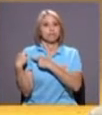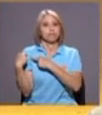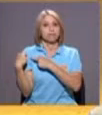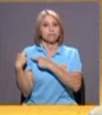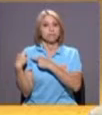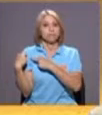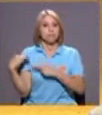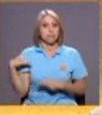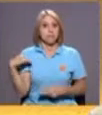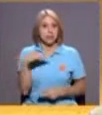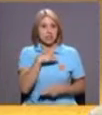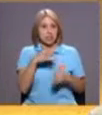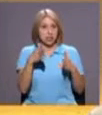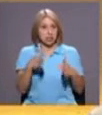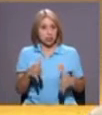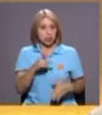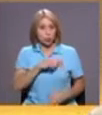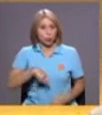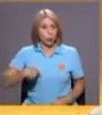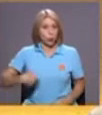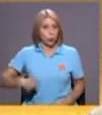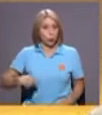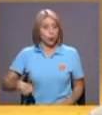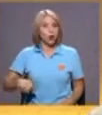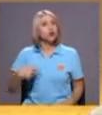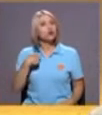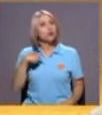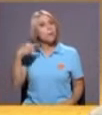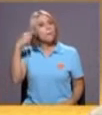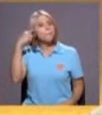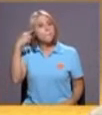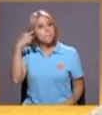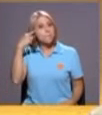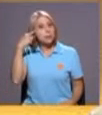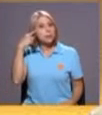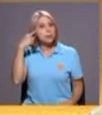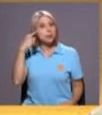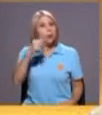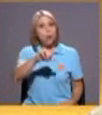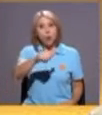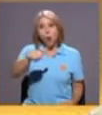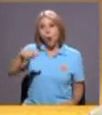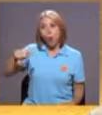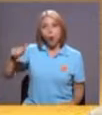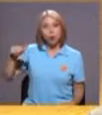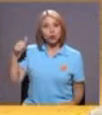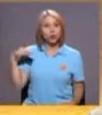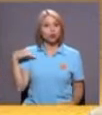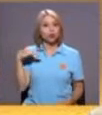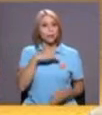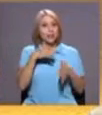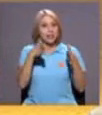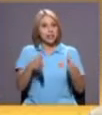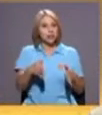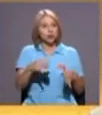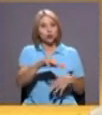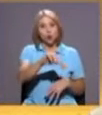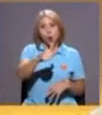las funciones que tiene, me parece que hay un buen número de otros ministros y de otros